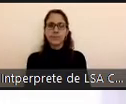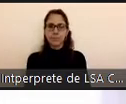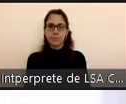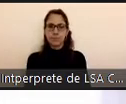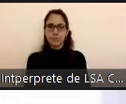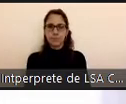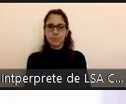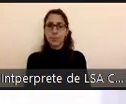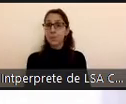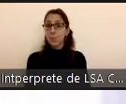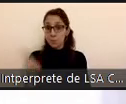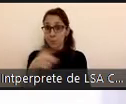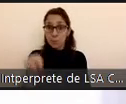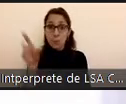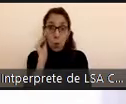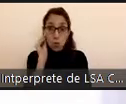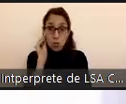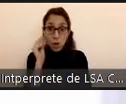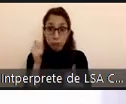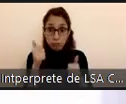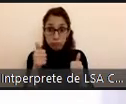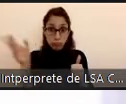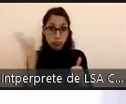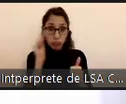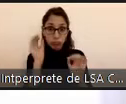Bueno, ¿me escuchan bien ahí?